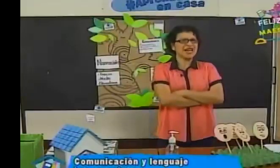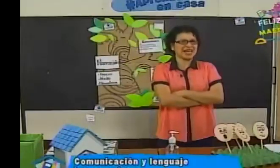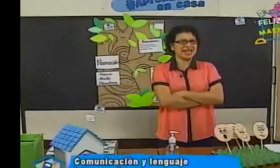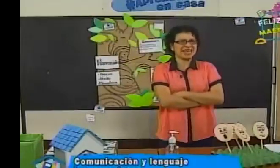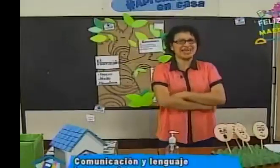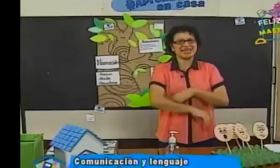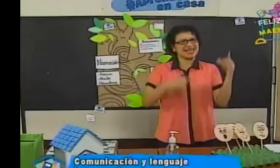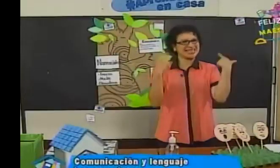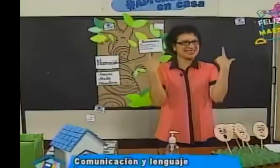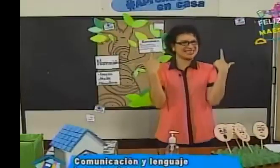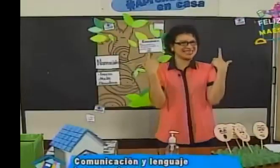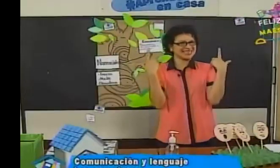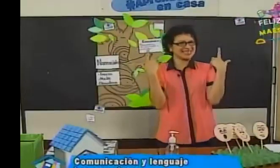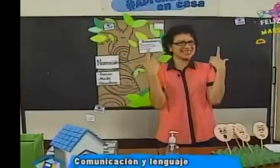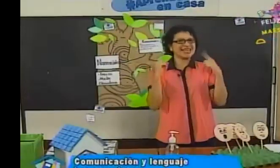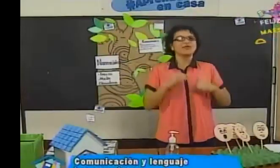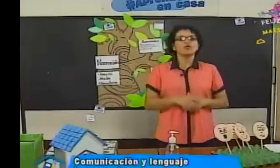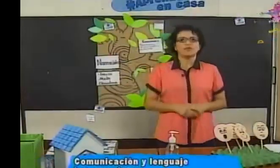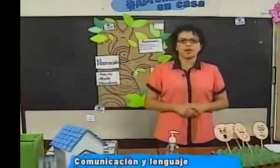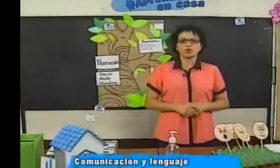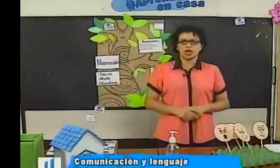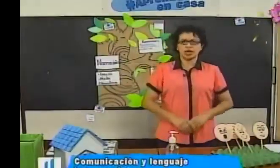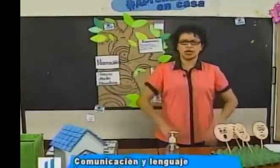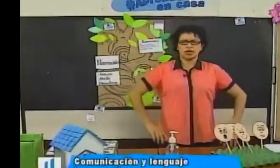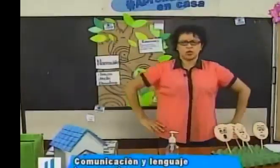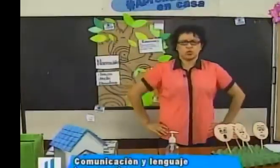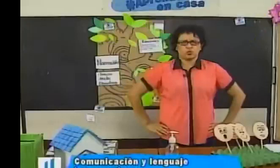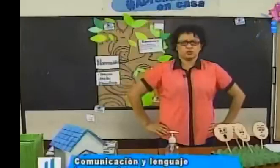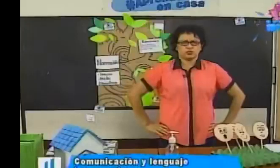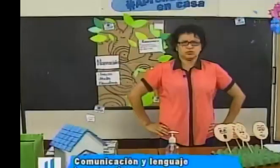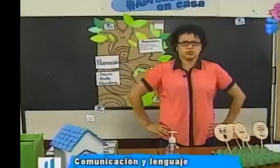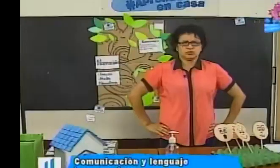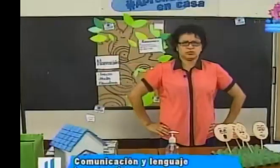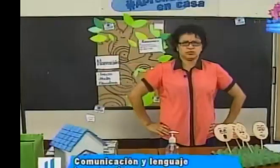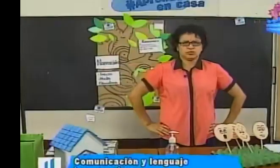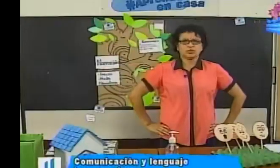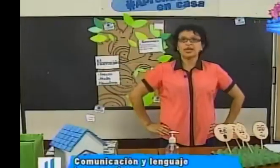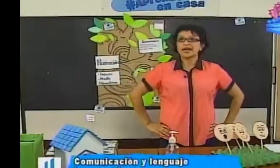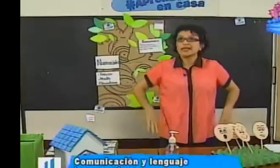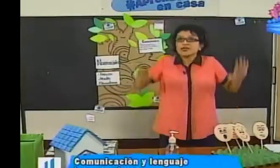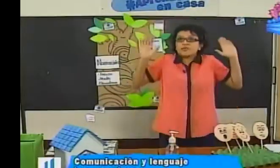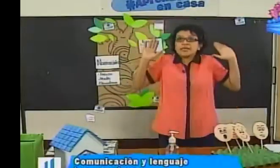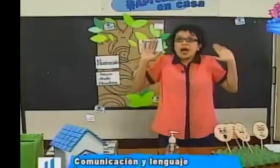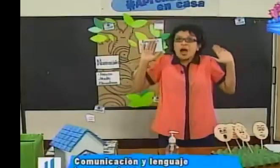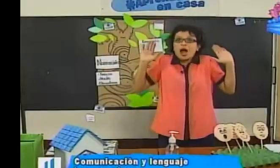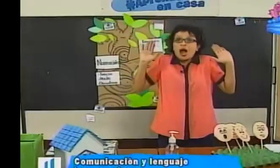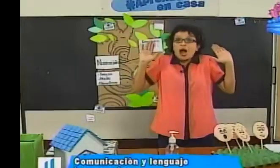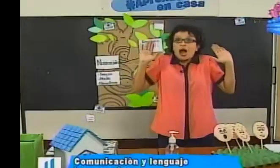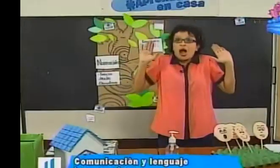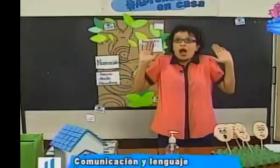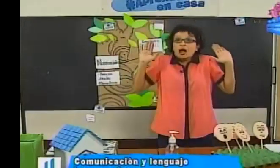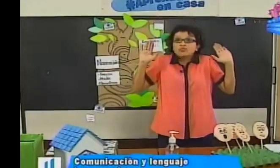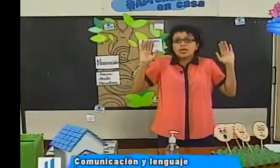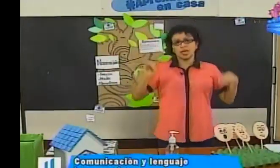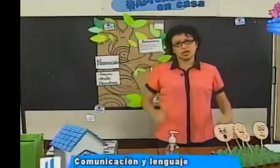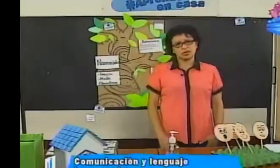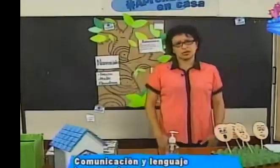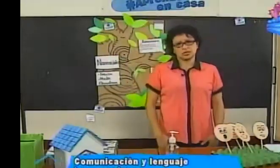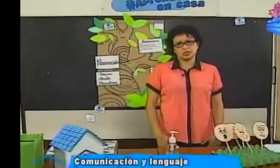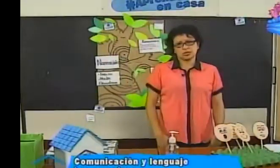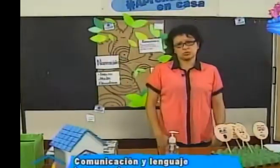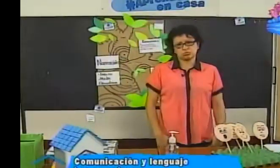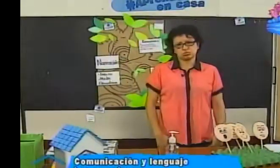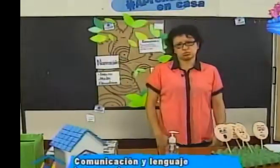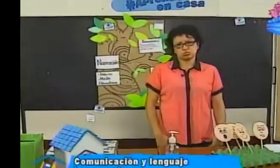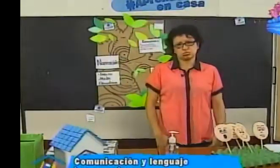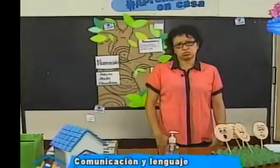hagamos una cara de alegría. Muy bien. Una cara de enojo. Una cara de sorpresa. Una cara de